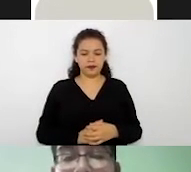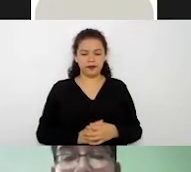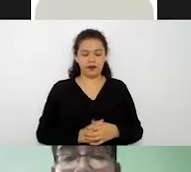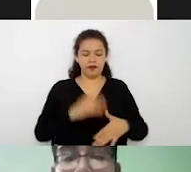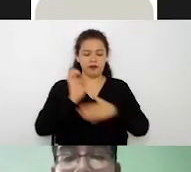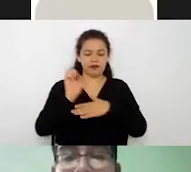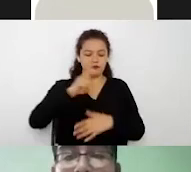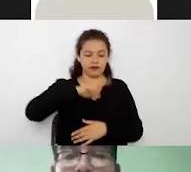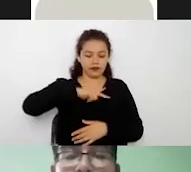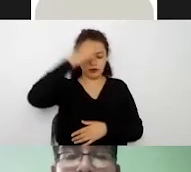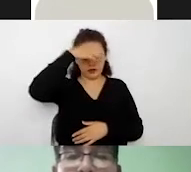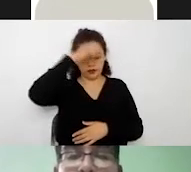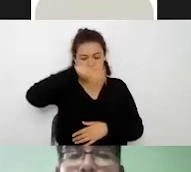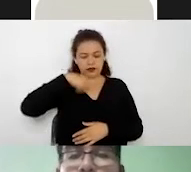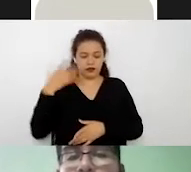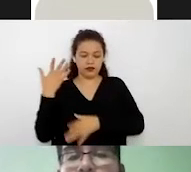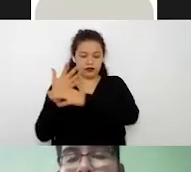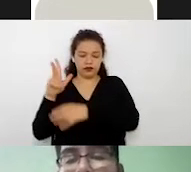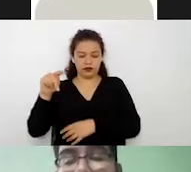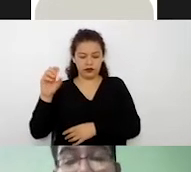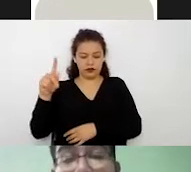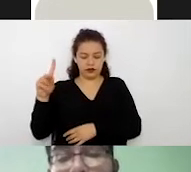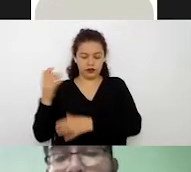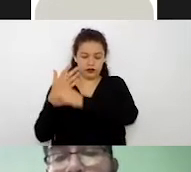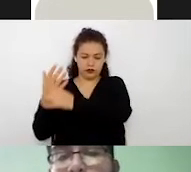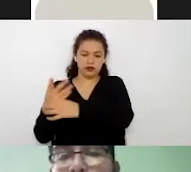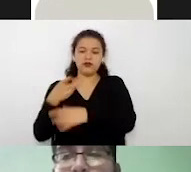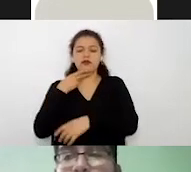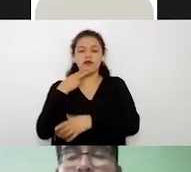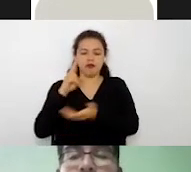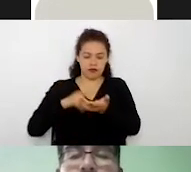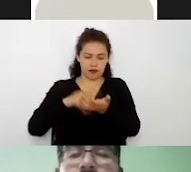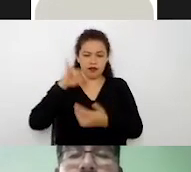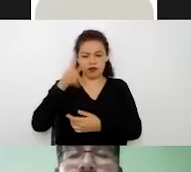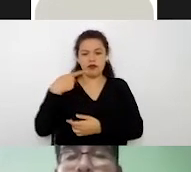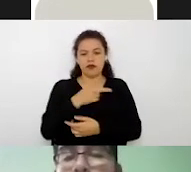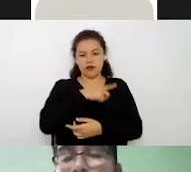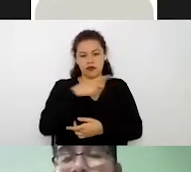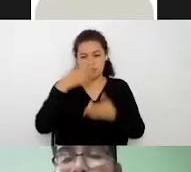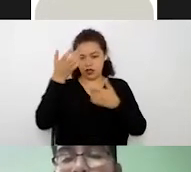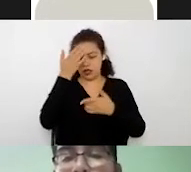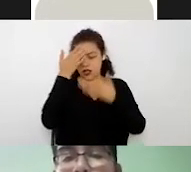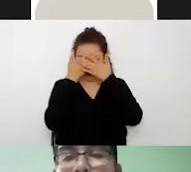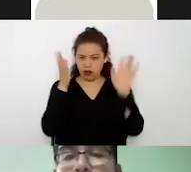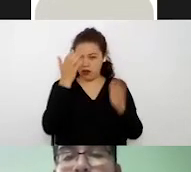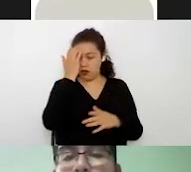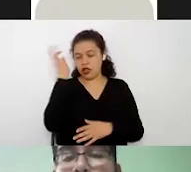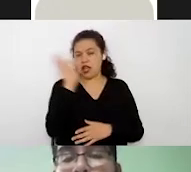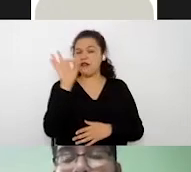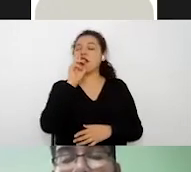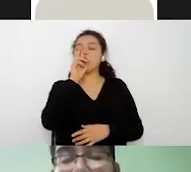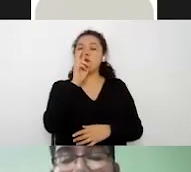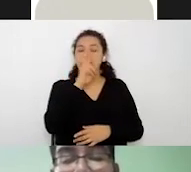en palabra de lo que dicen los topos es que lo utilices y es válido, pero también es estar conscientes de que probablemente no sea la